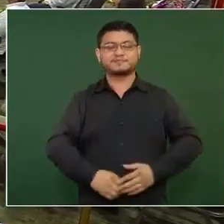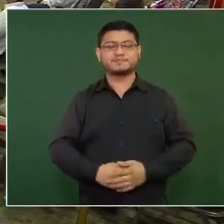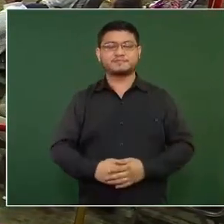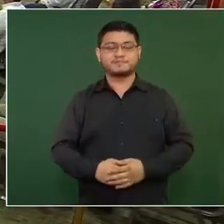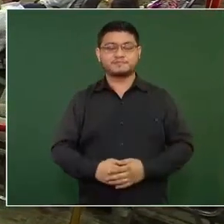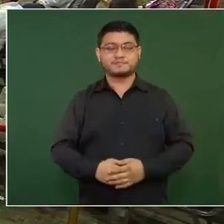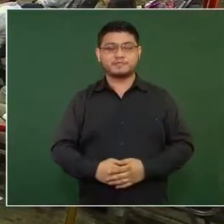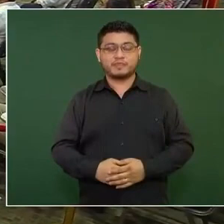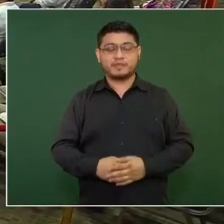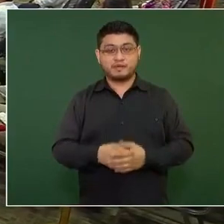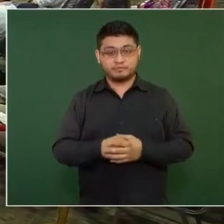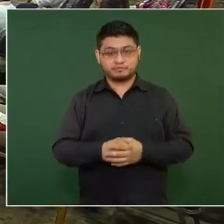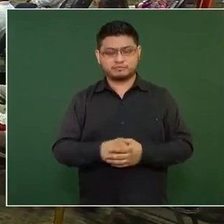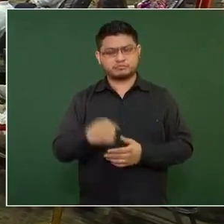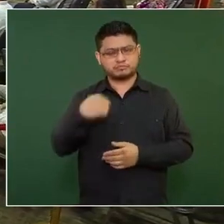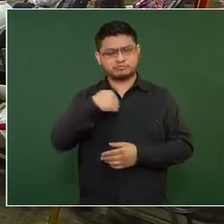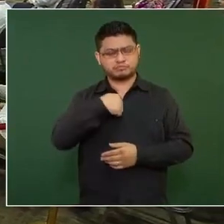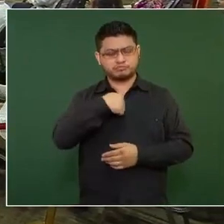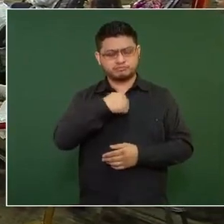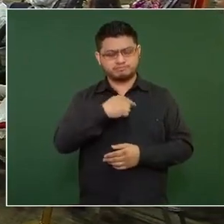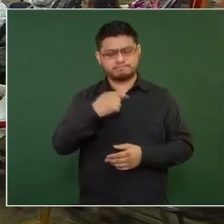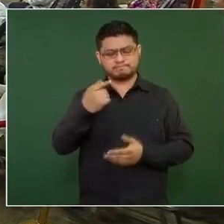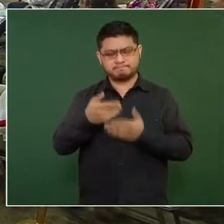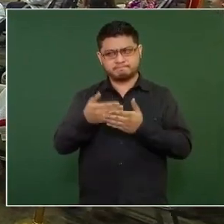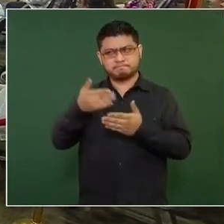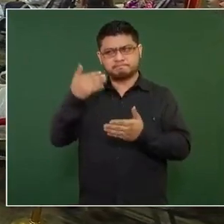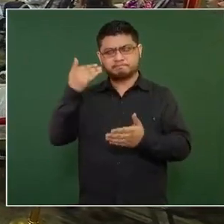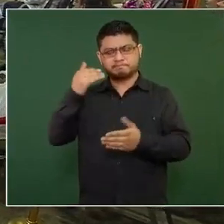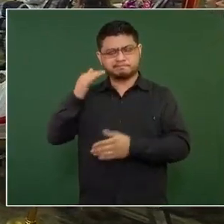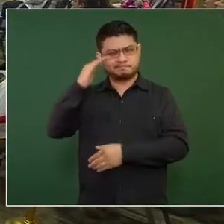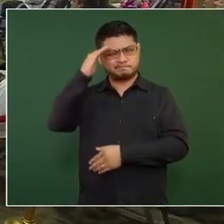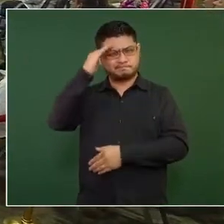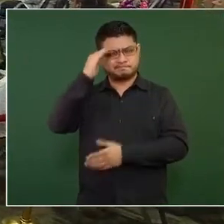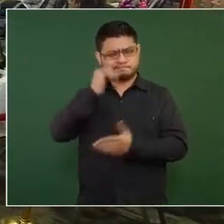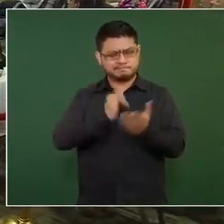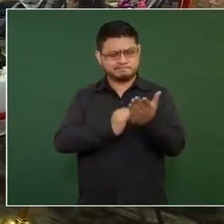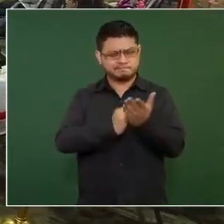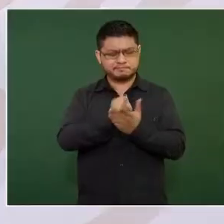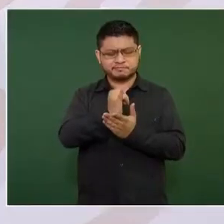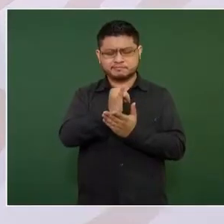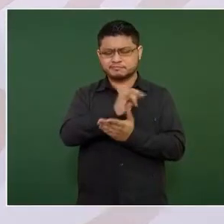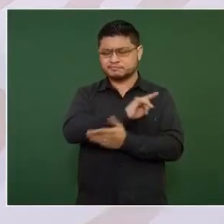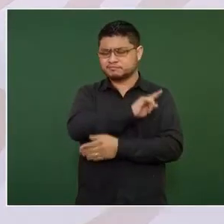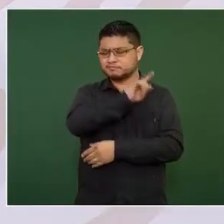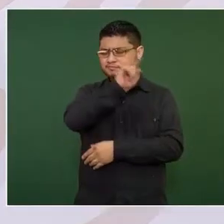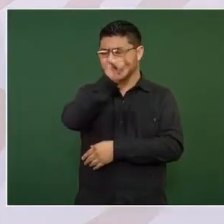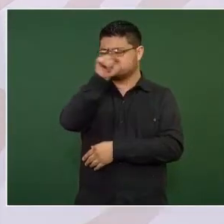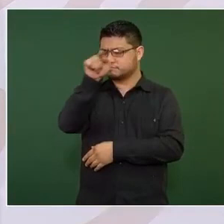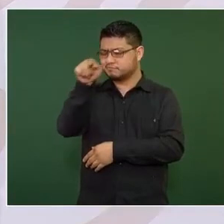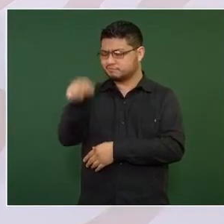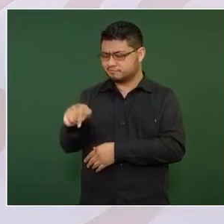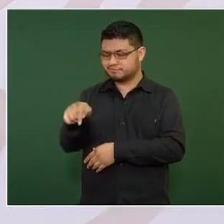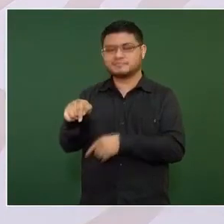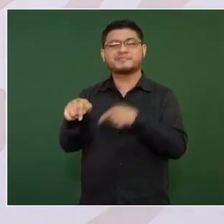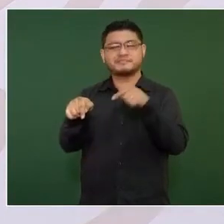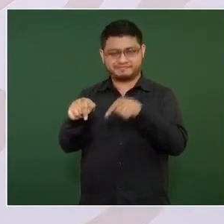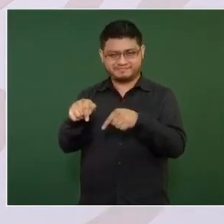Por eso decidí rendir este informe desde